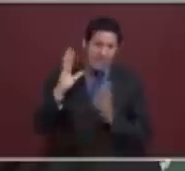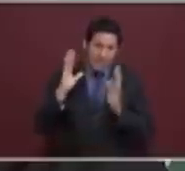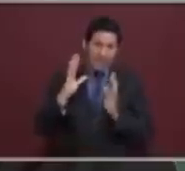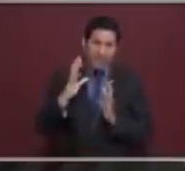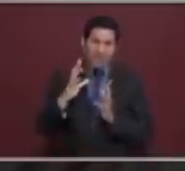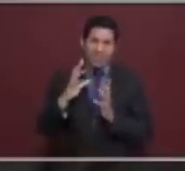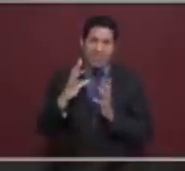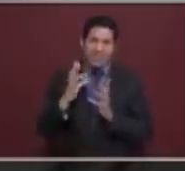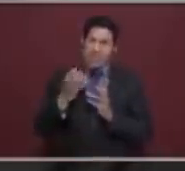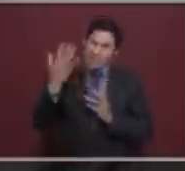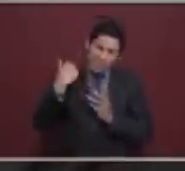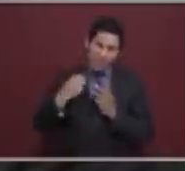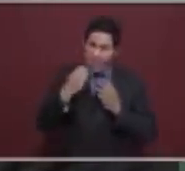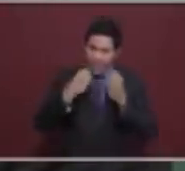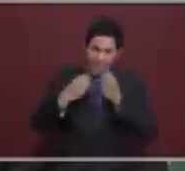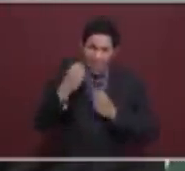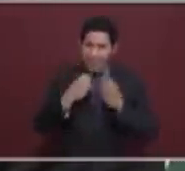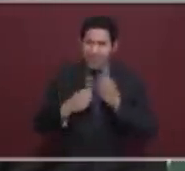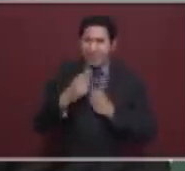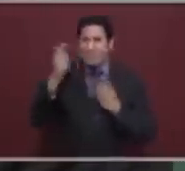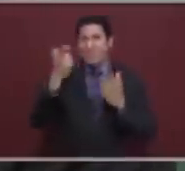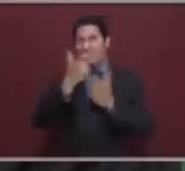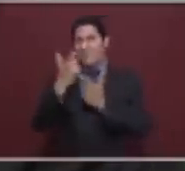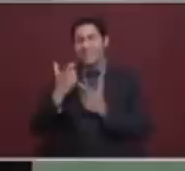promoverlo este